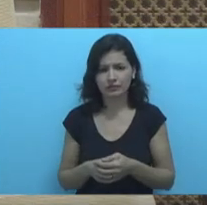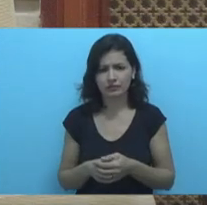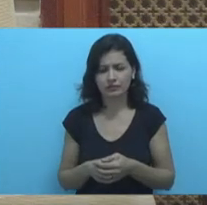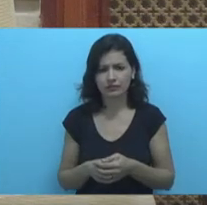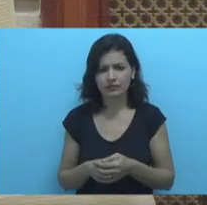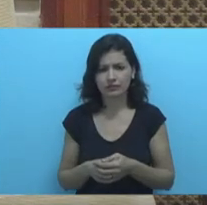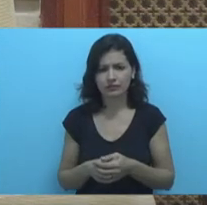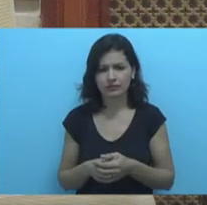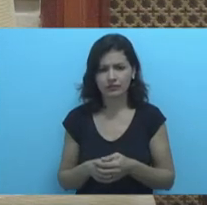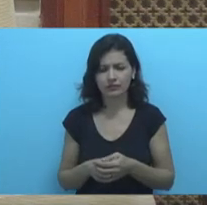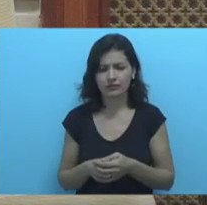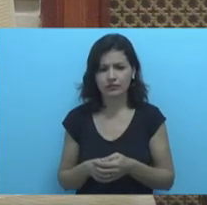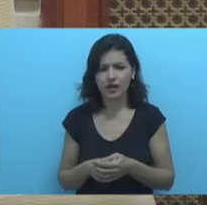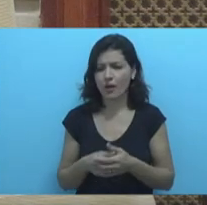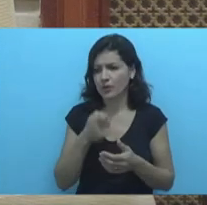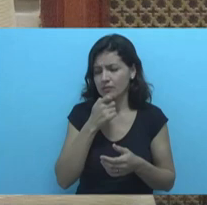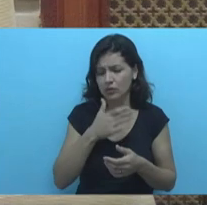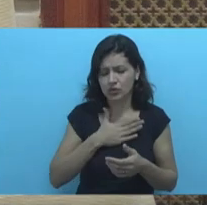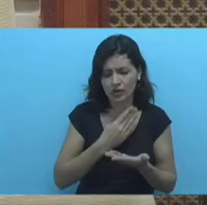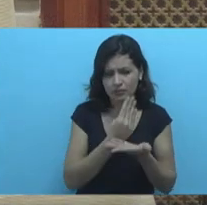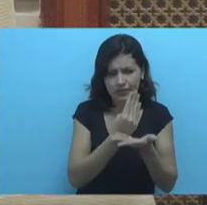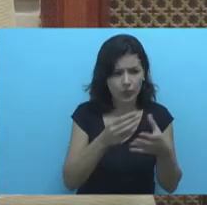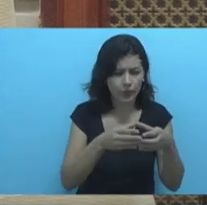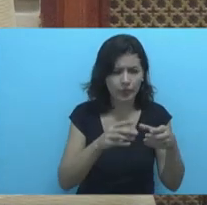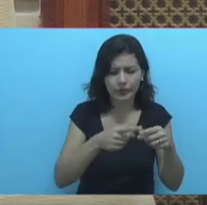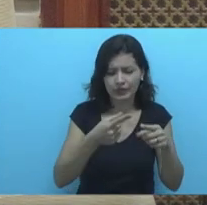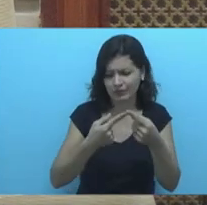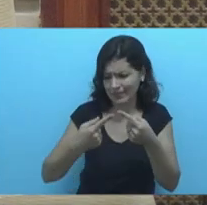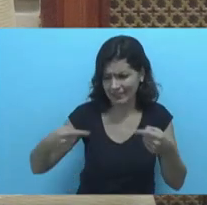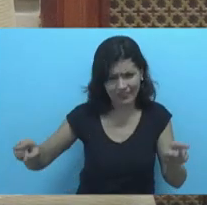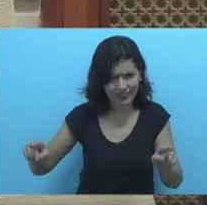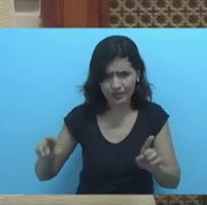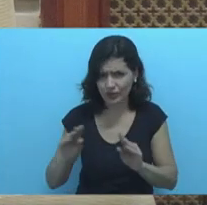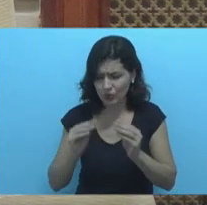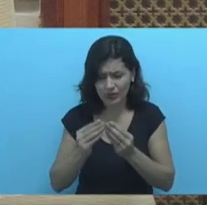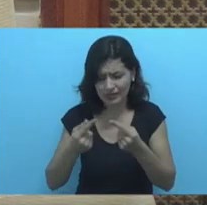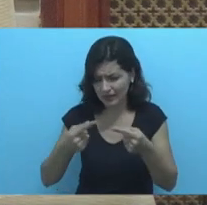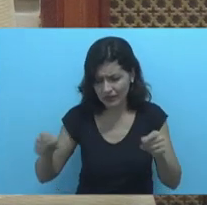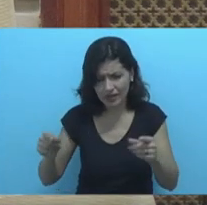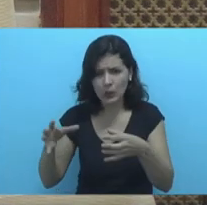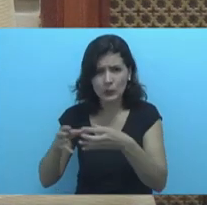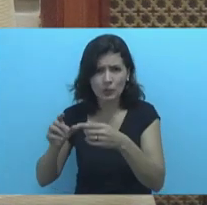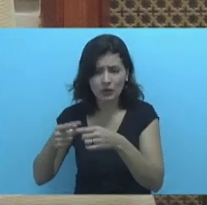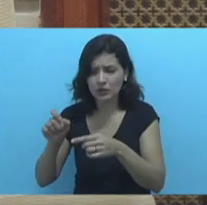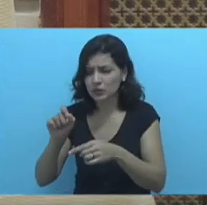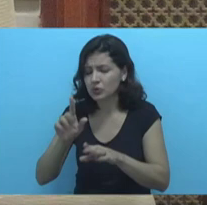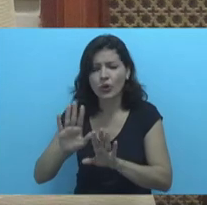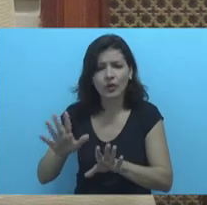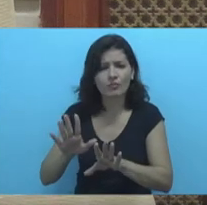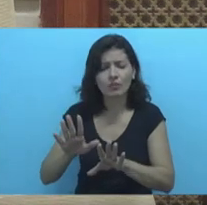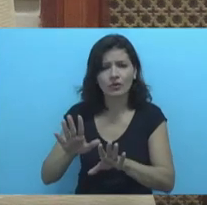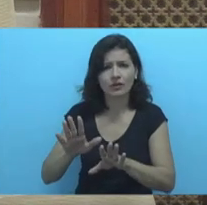lo que significan las ideas que Miguel llevó adelante, creo que es importante